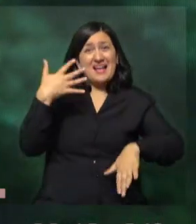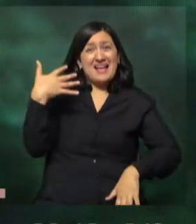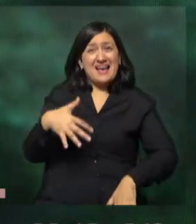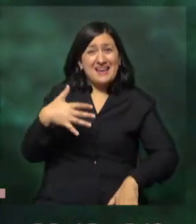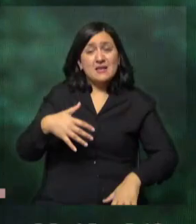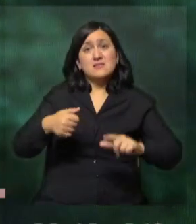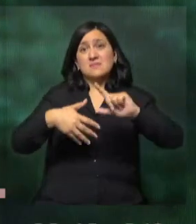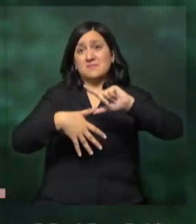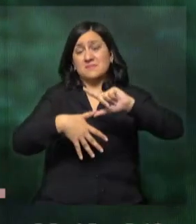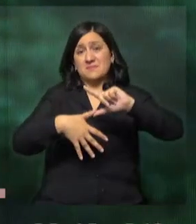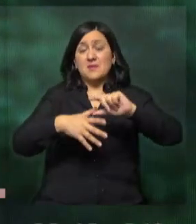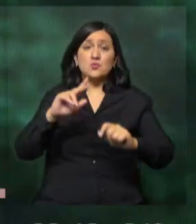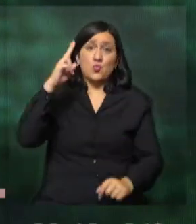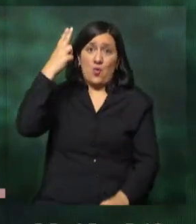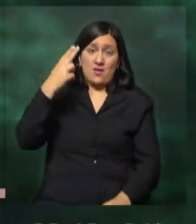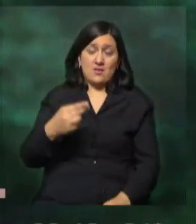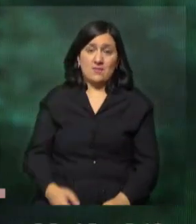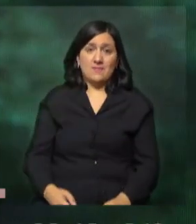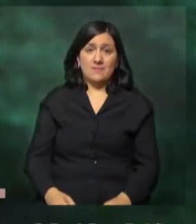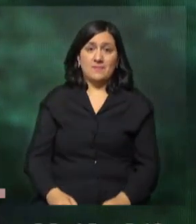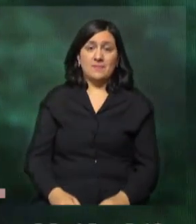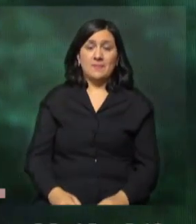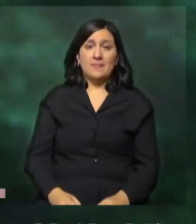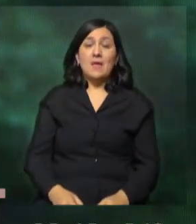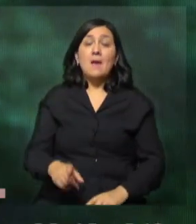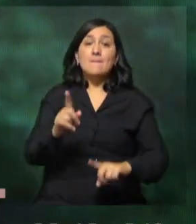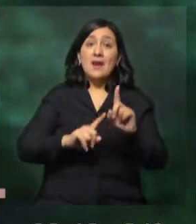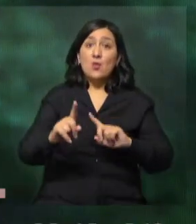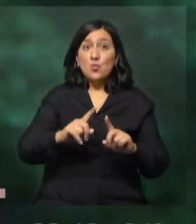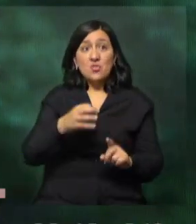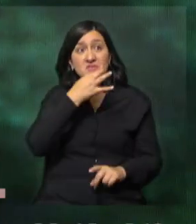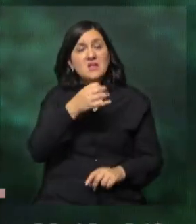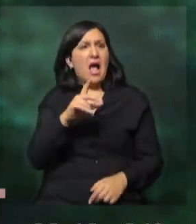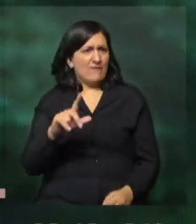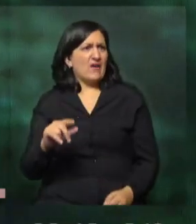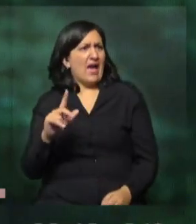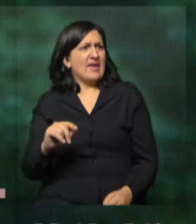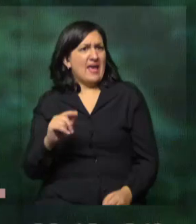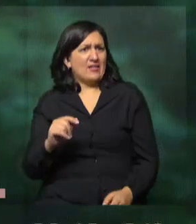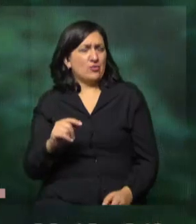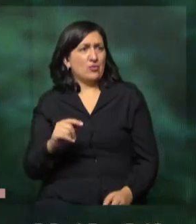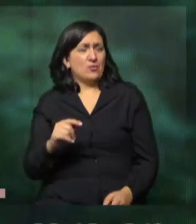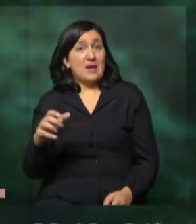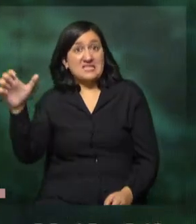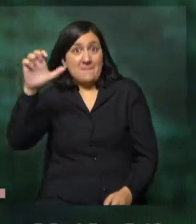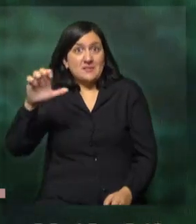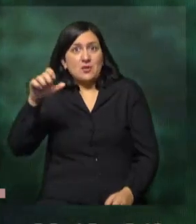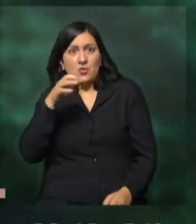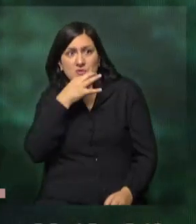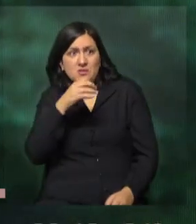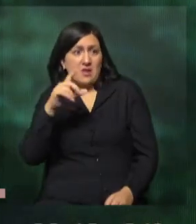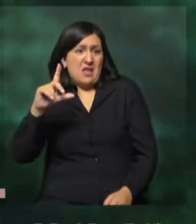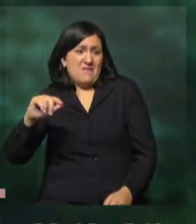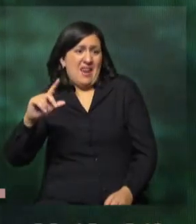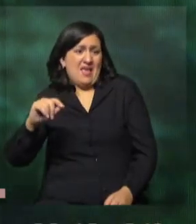no podemos hablar de una tarifa barata o cara. Porque para algunos es muy barata y para otros Para la gran mayoría es muy cara. Acá tenemos que hablar de una tarifa